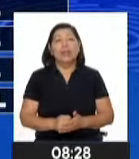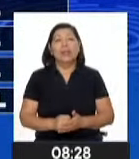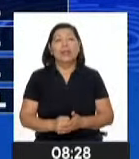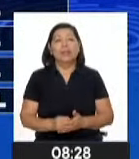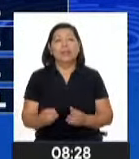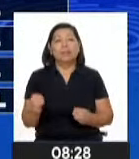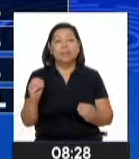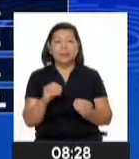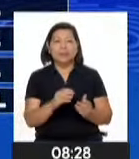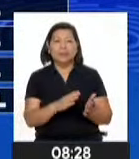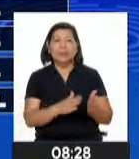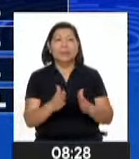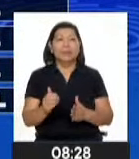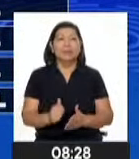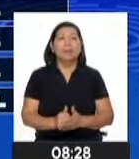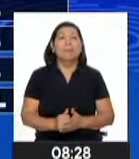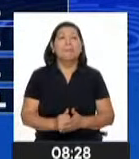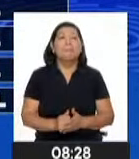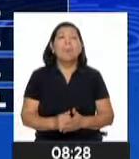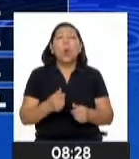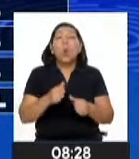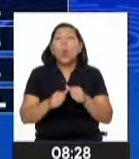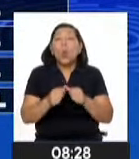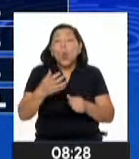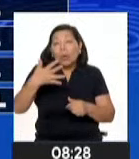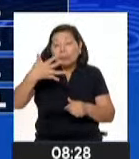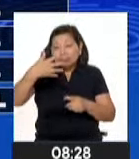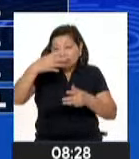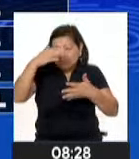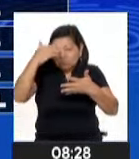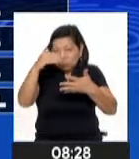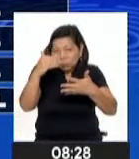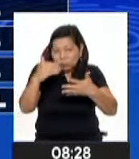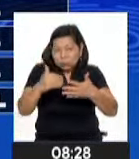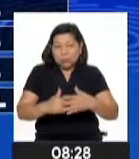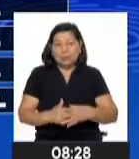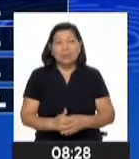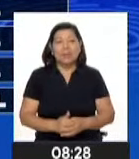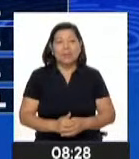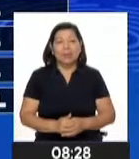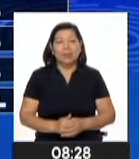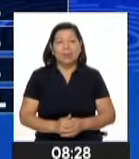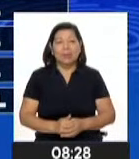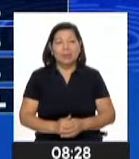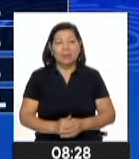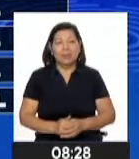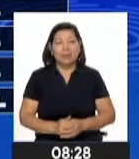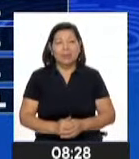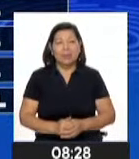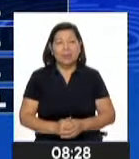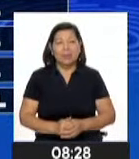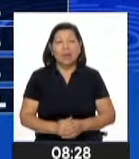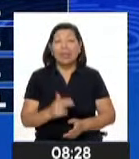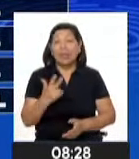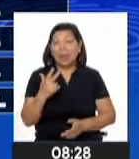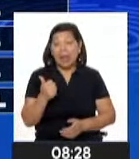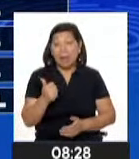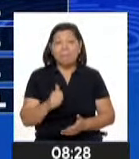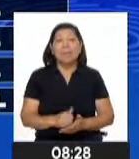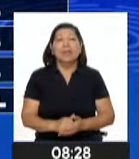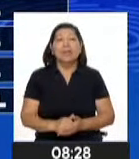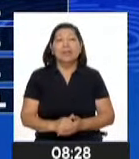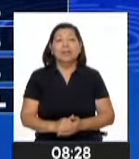de marzo con los que culminen en 5 y así sucesivamente hasta, no, miento, el 3 de abril, el